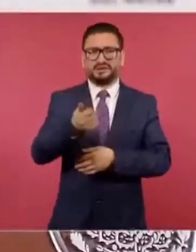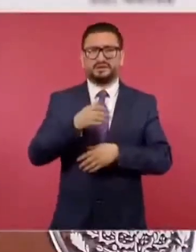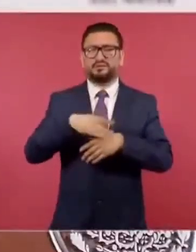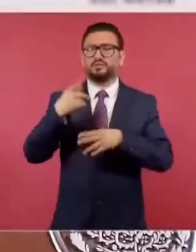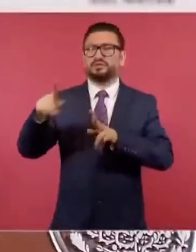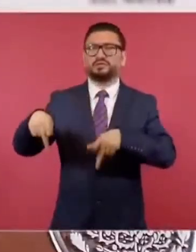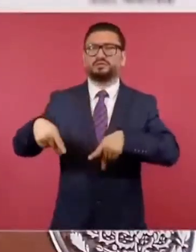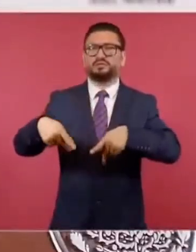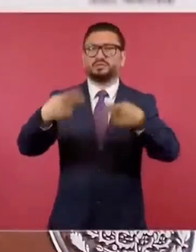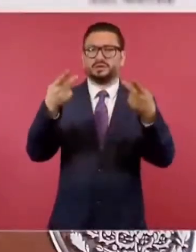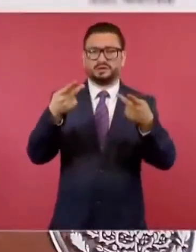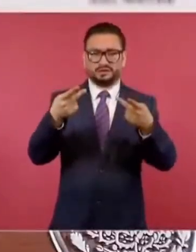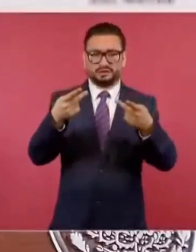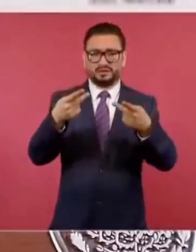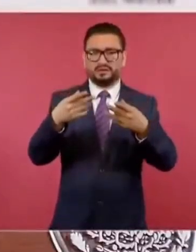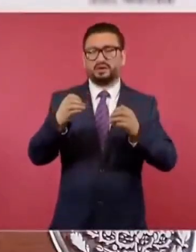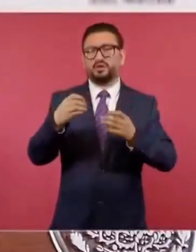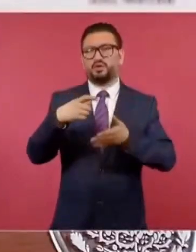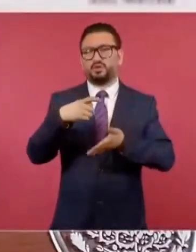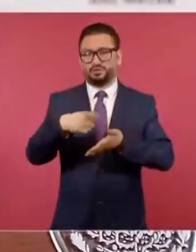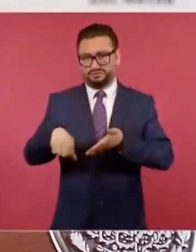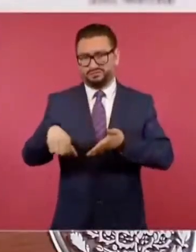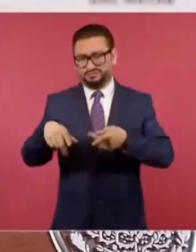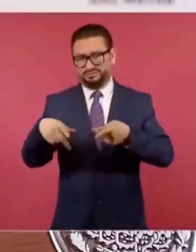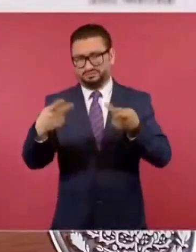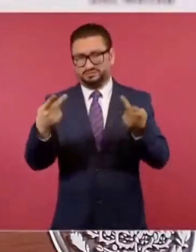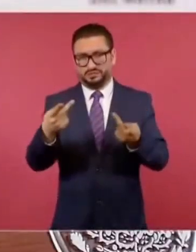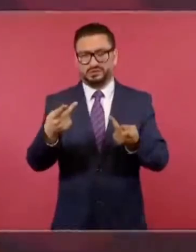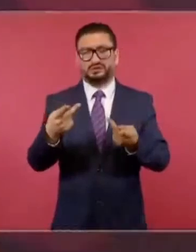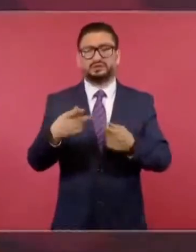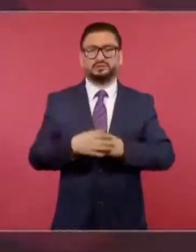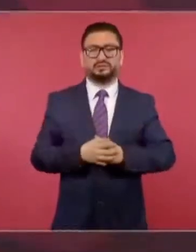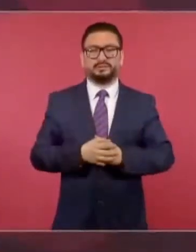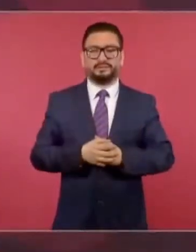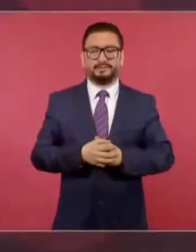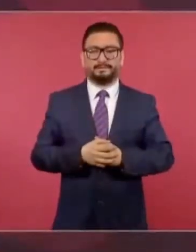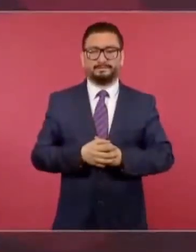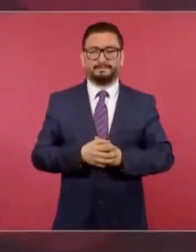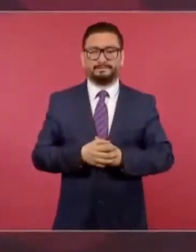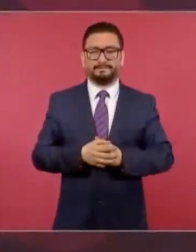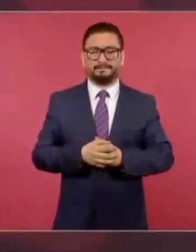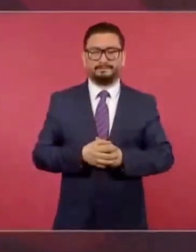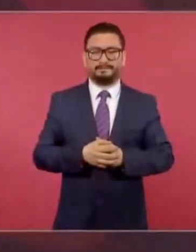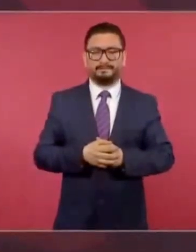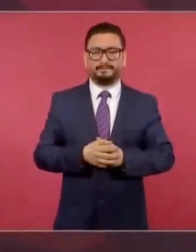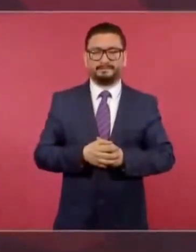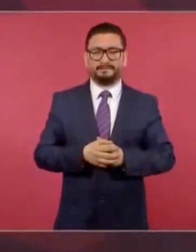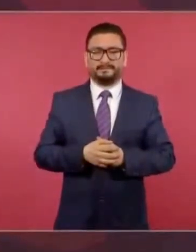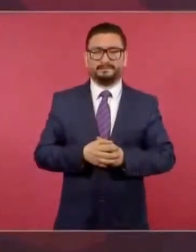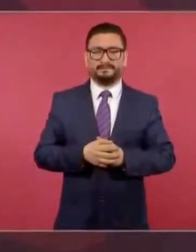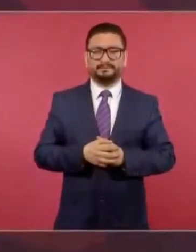venta o la compraventa, si en vez de que